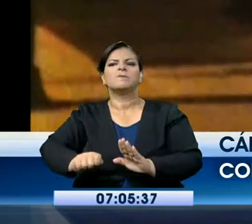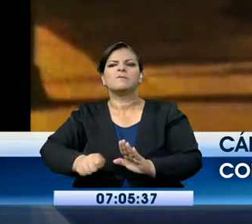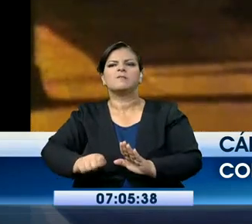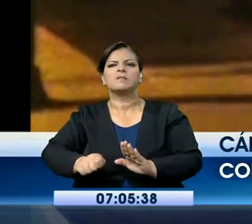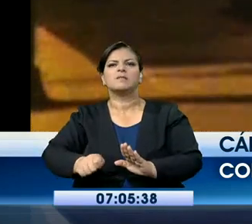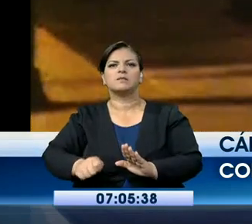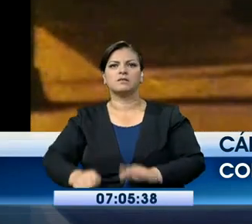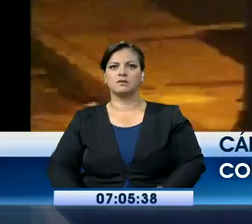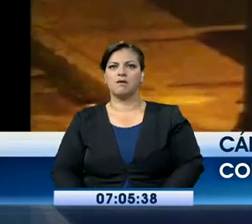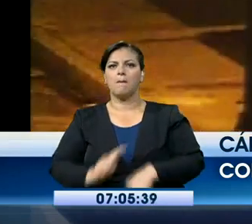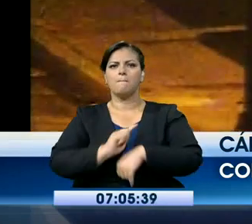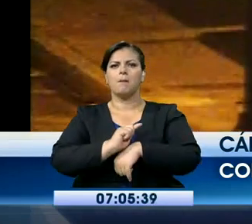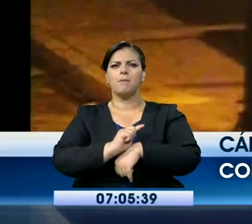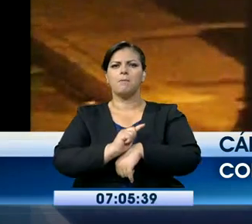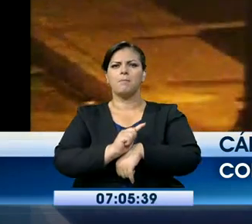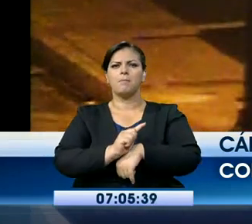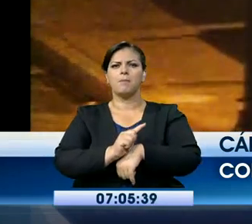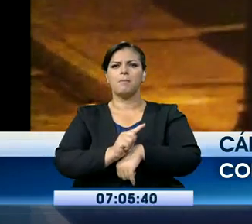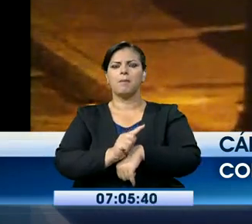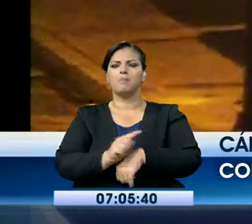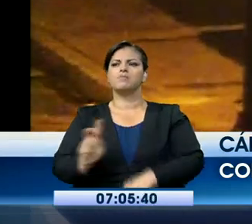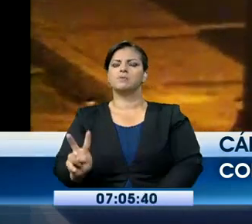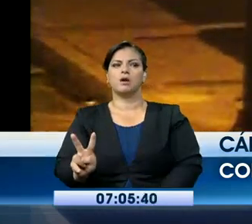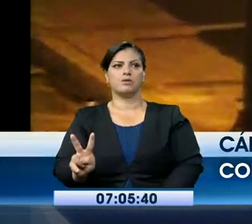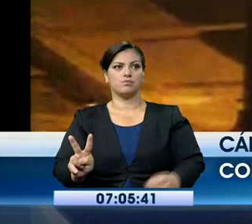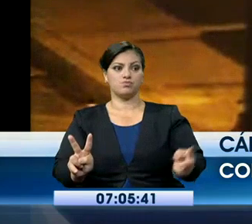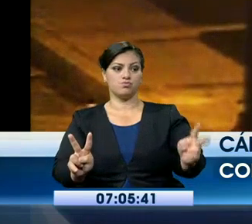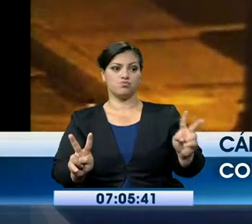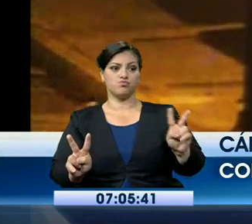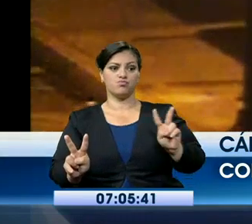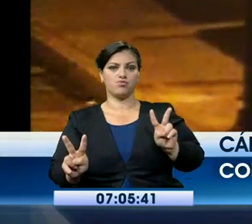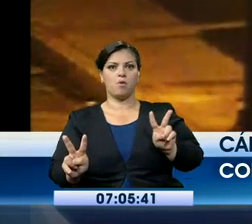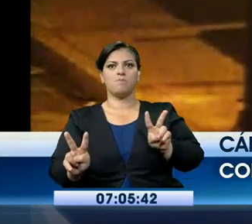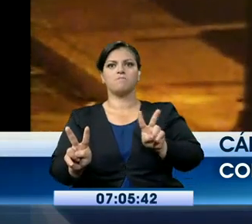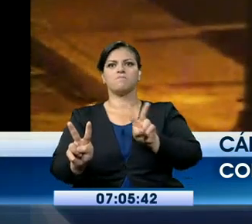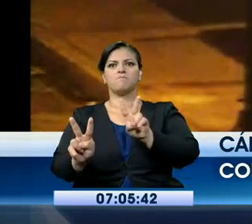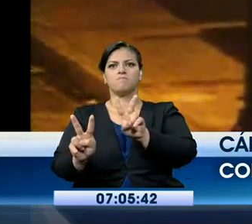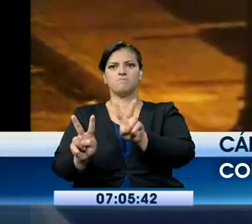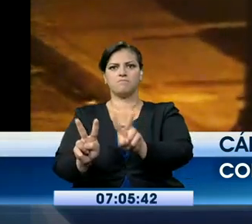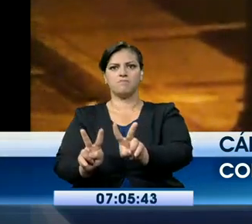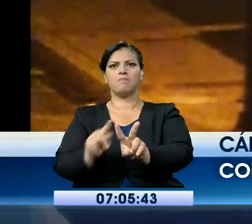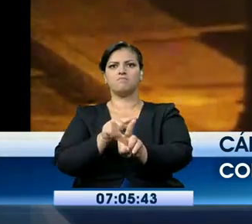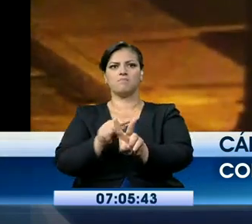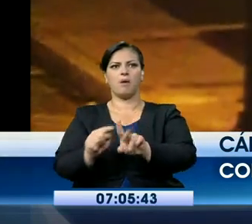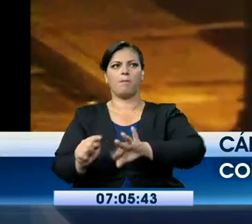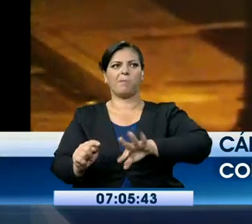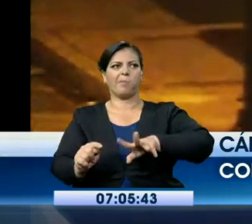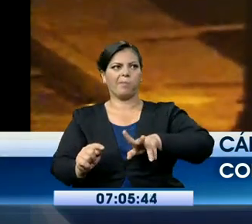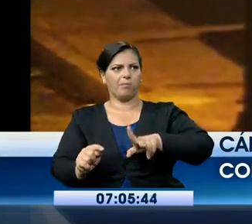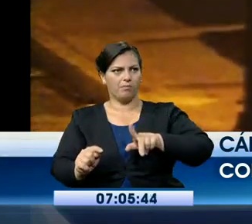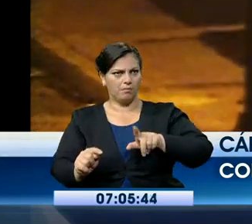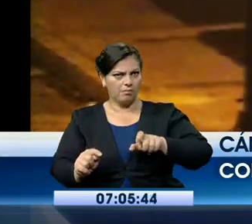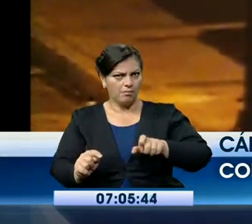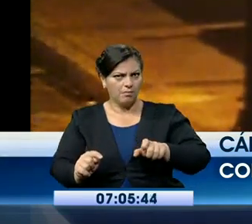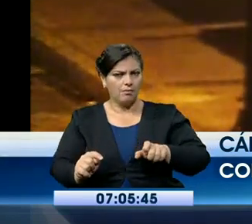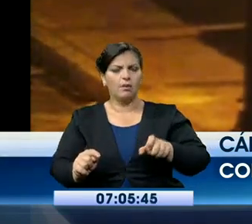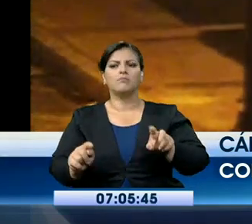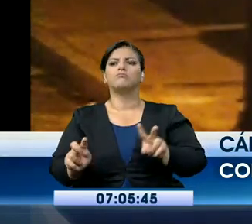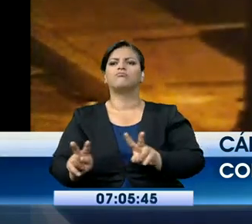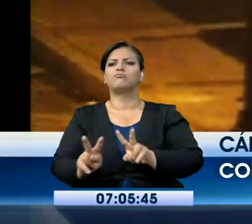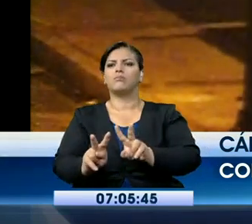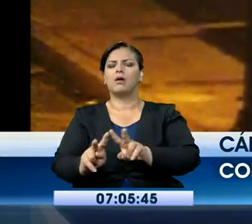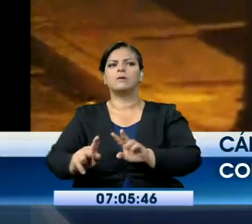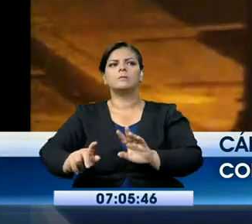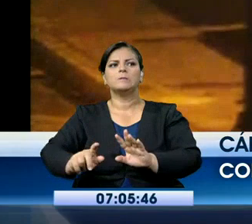Con el pasar de los minutos, se les unen dos personas más para que se continúe con el atraco. Después de ingresar, logran su